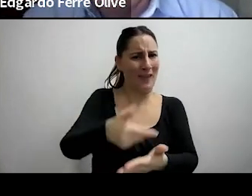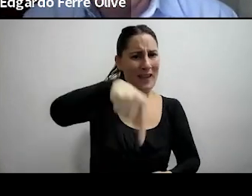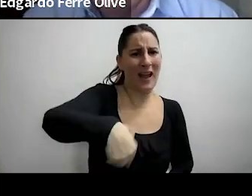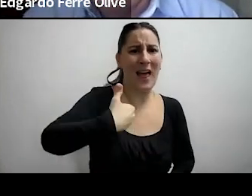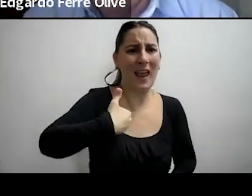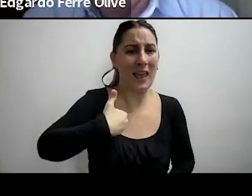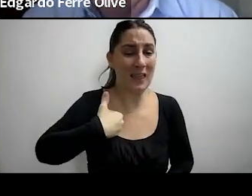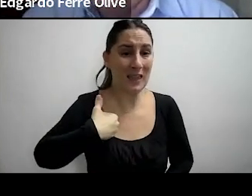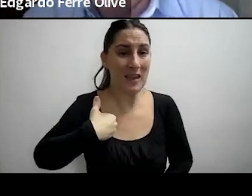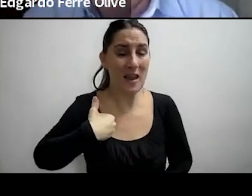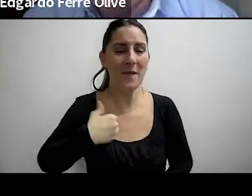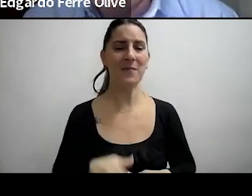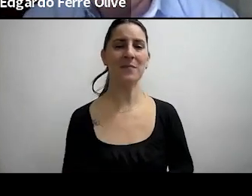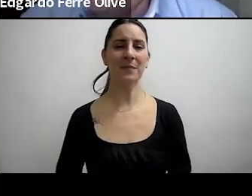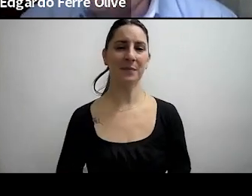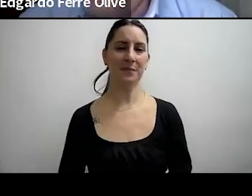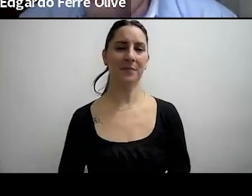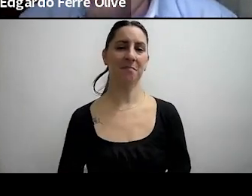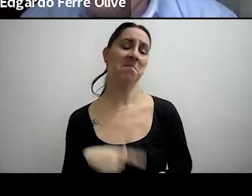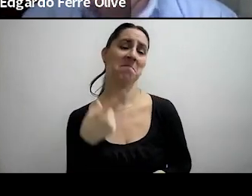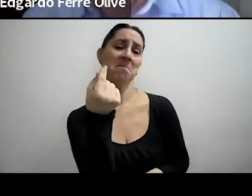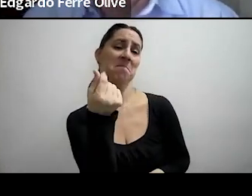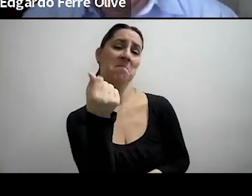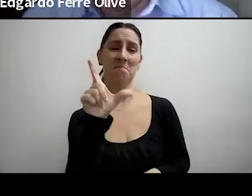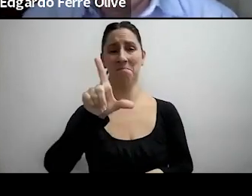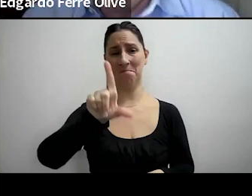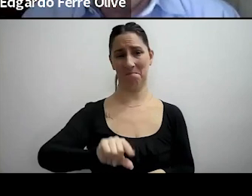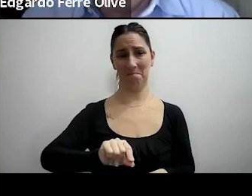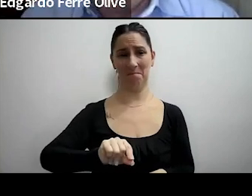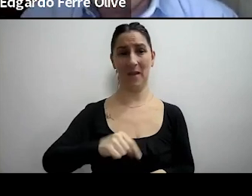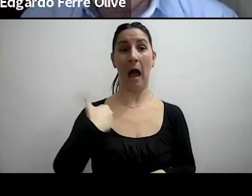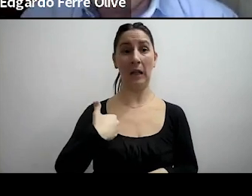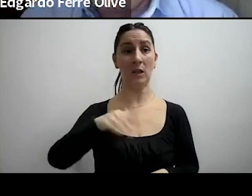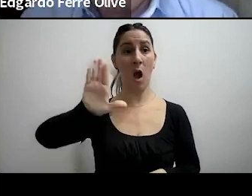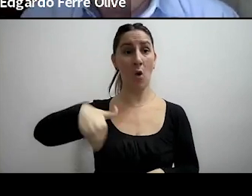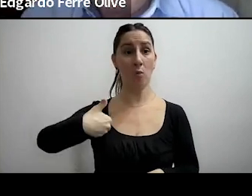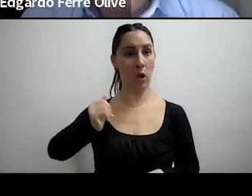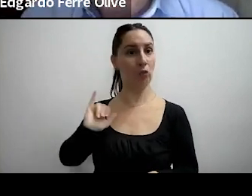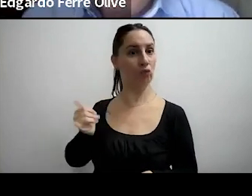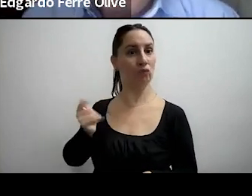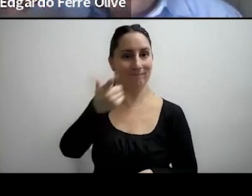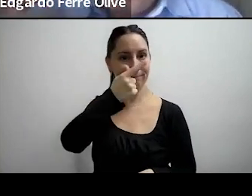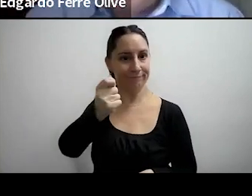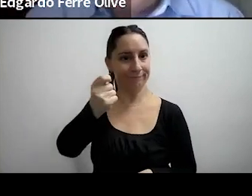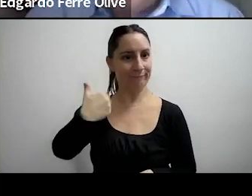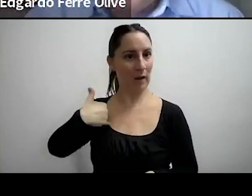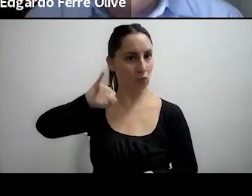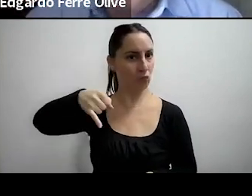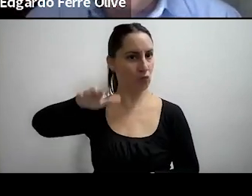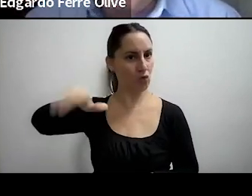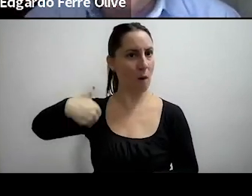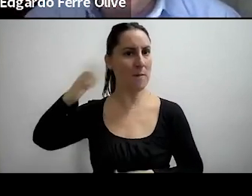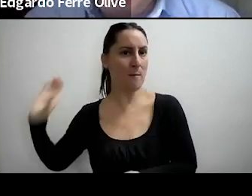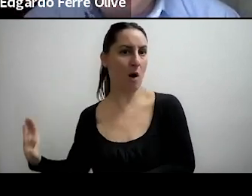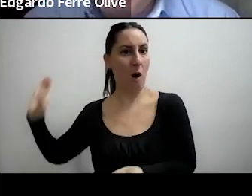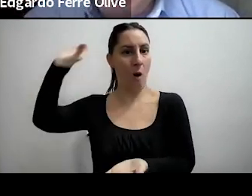ejemplo, con un costo menor. ¿Argentina le convenía? Obviamente que sí. ¿Por qué? Porque era un capital de inversión que